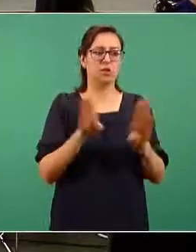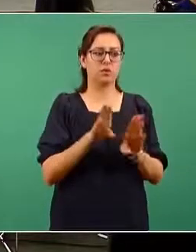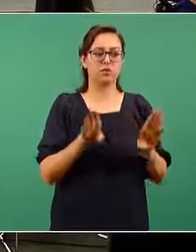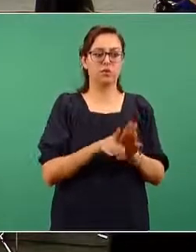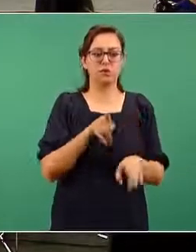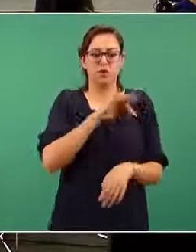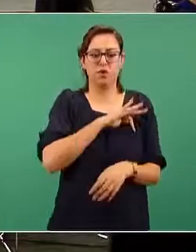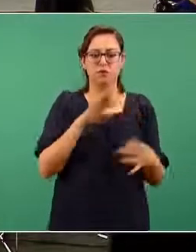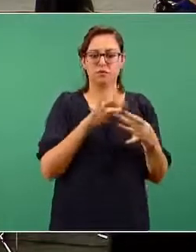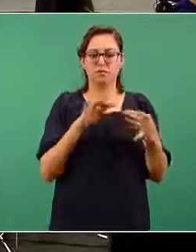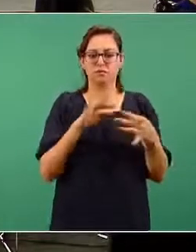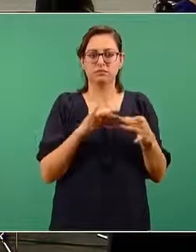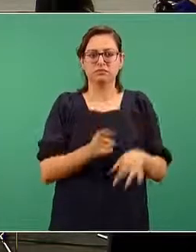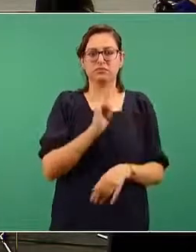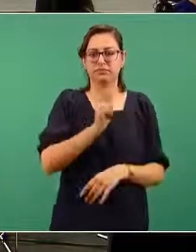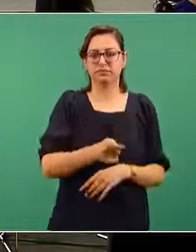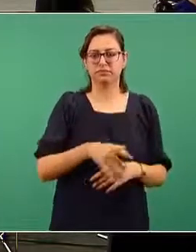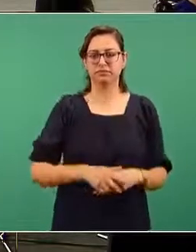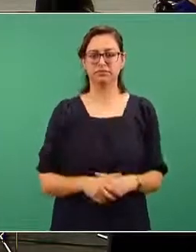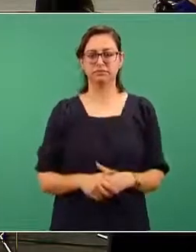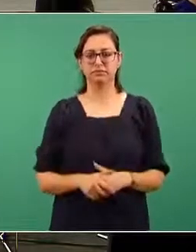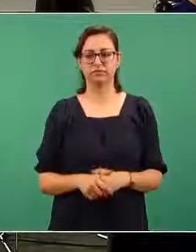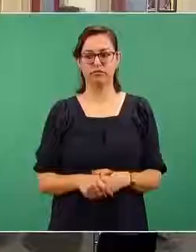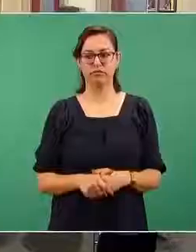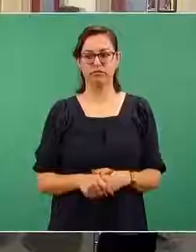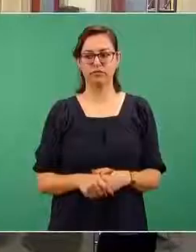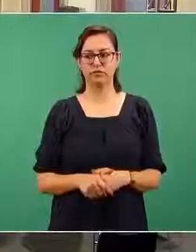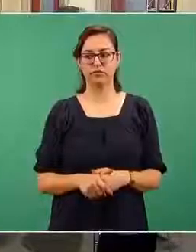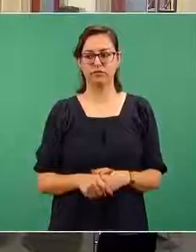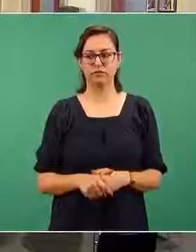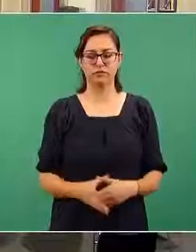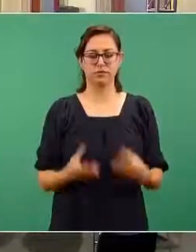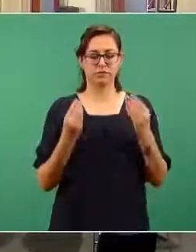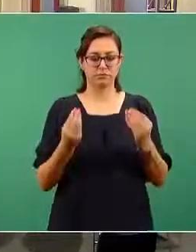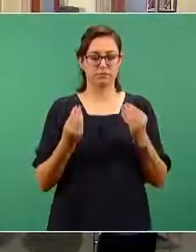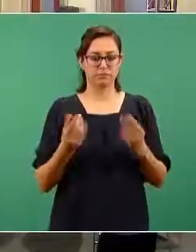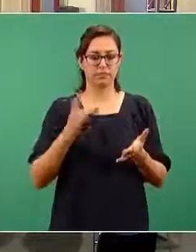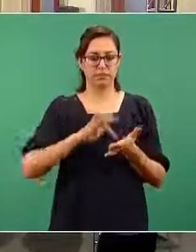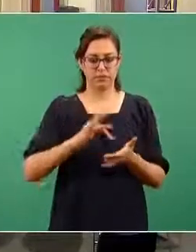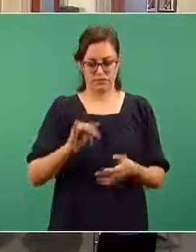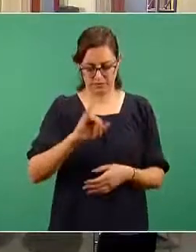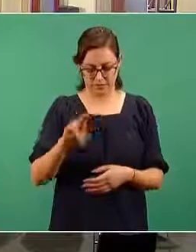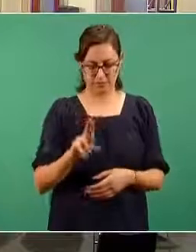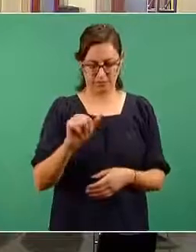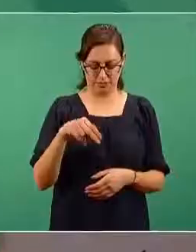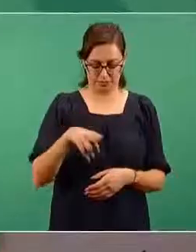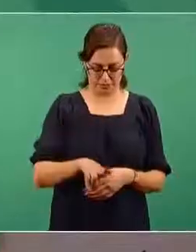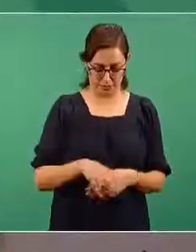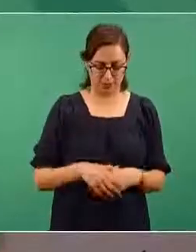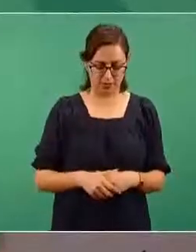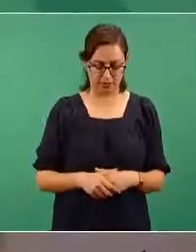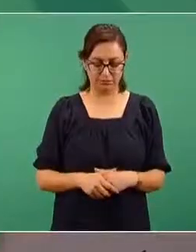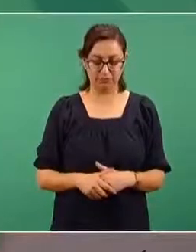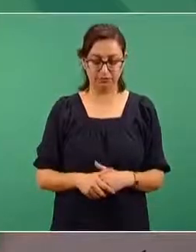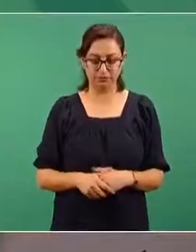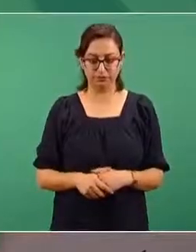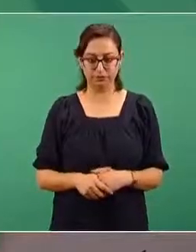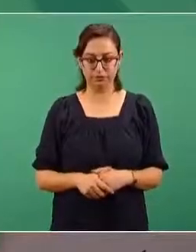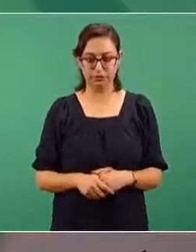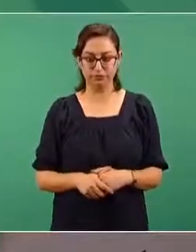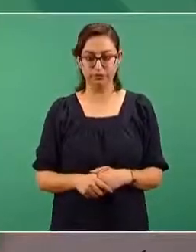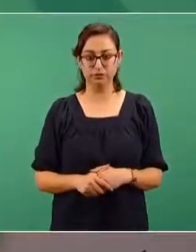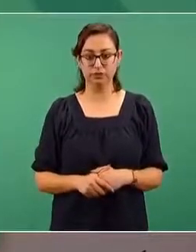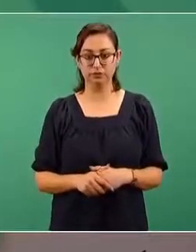puede. Muchísimas gracias, Juan. Creo que quisiera empezar diciendo el mensaje